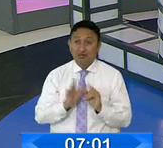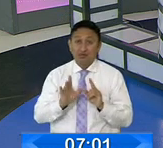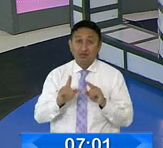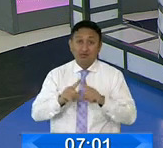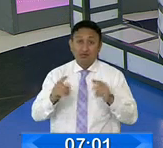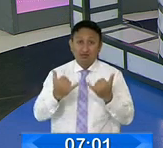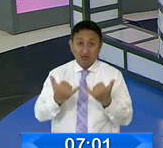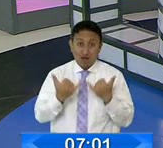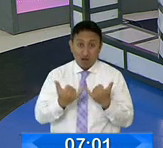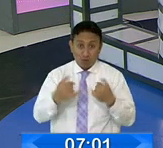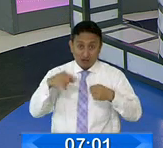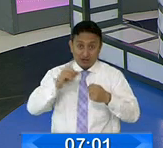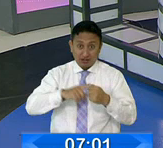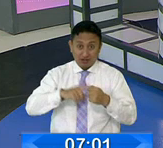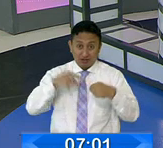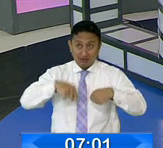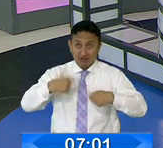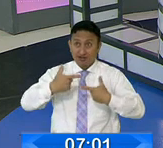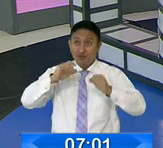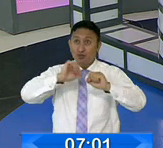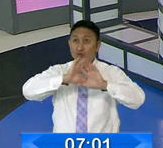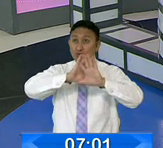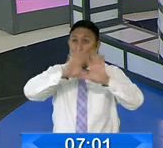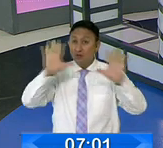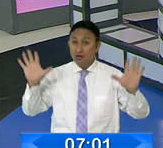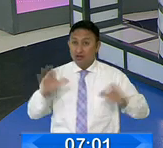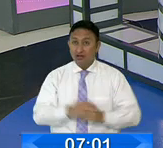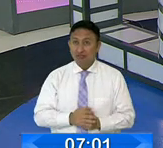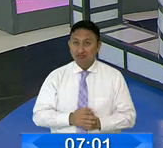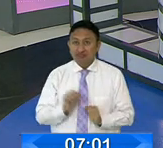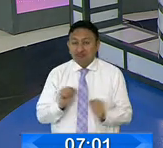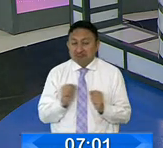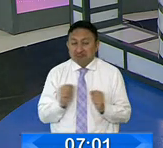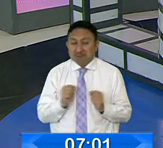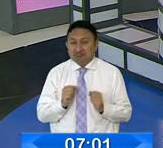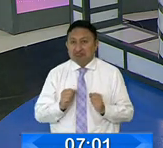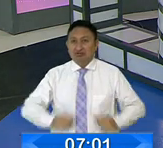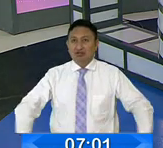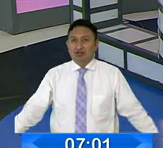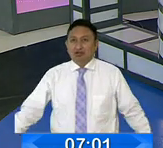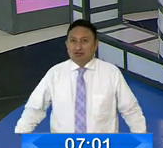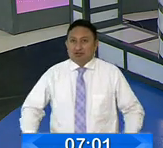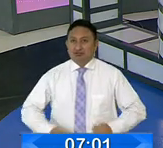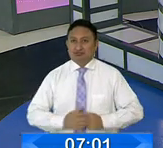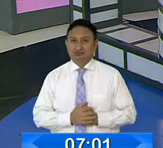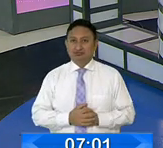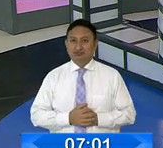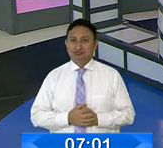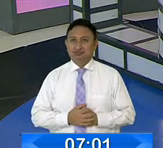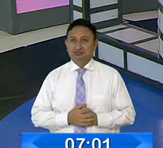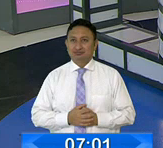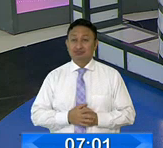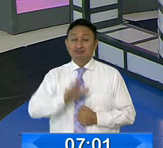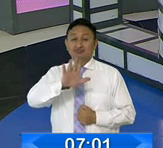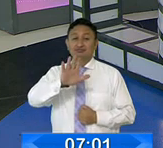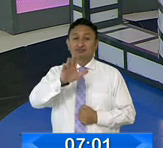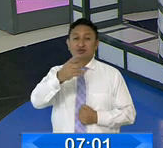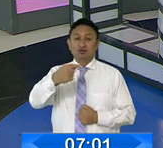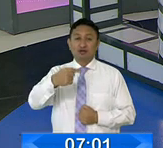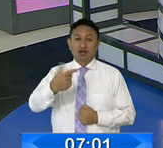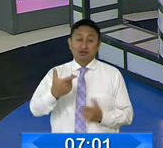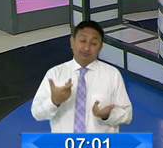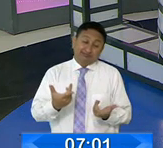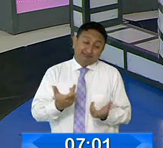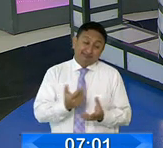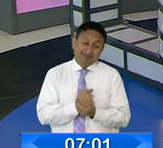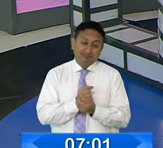momento, Quito tiene cielo despejado. Pero hace frío todavía. Sí, no, el frío sí. A ver, veamos cómo está. No ha bajado, 5 grados. ¿Me vio? Está frío.